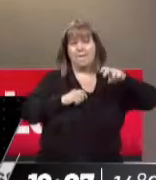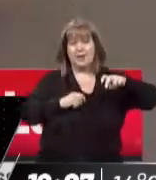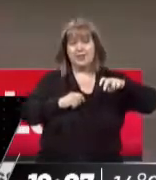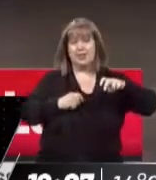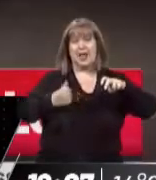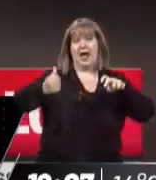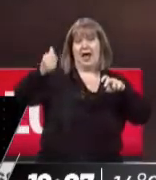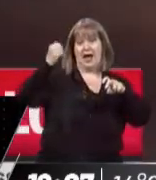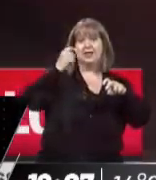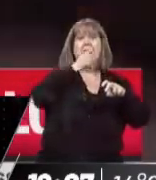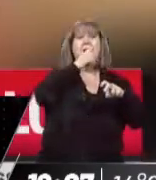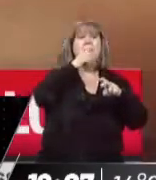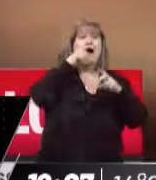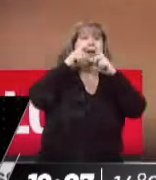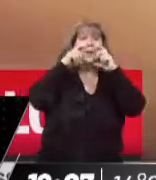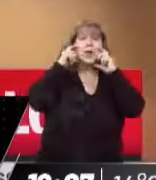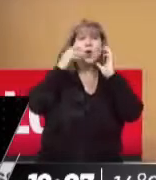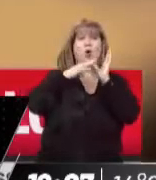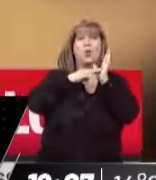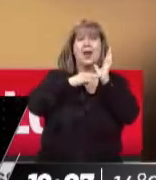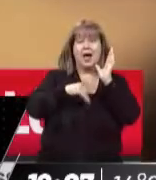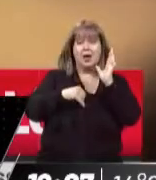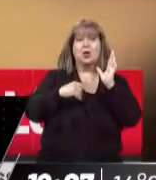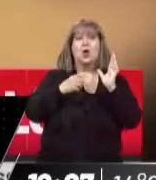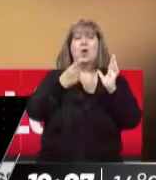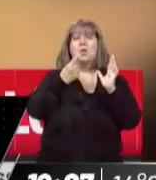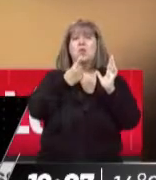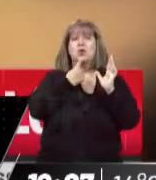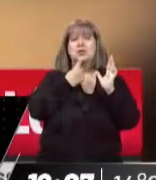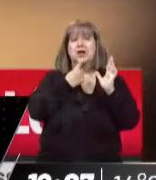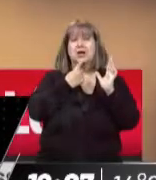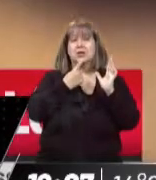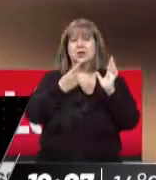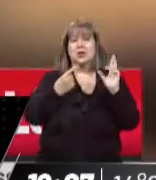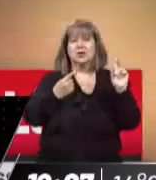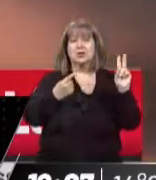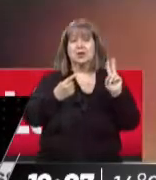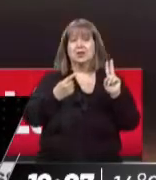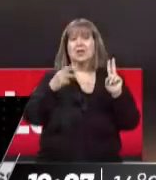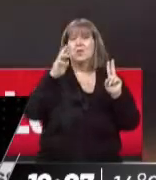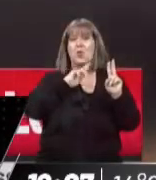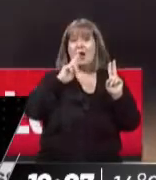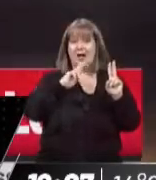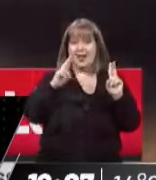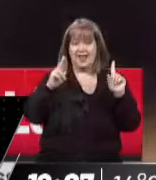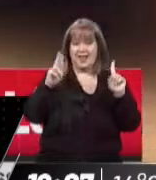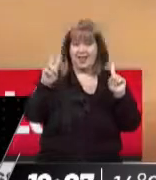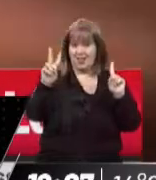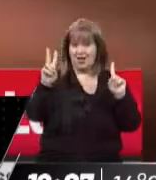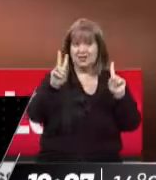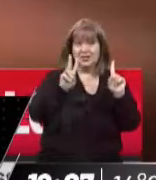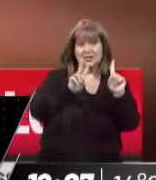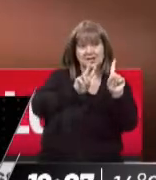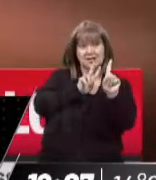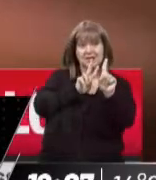militancia que estaba frente a la casa de Cristina Fernández de Kirchner. Ese día, justamente, militantes se habían convocado